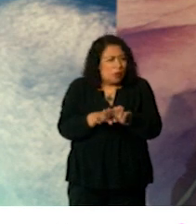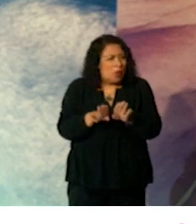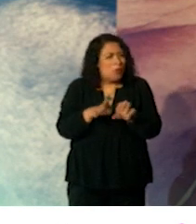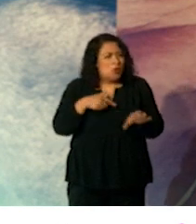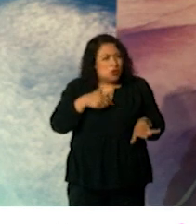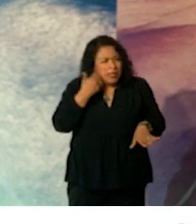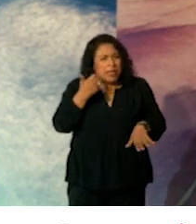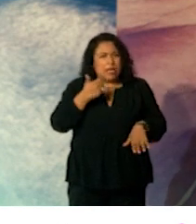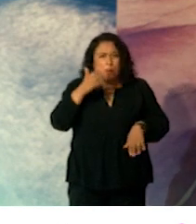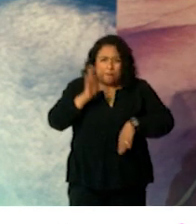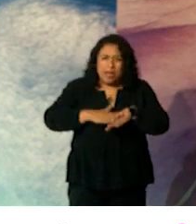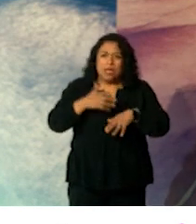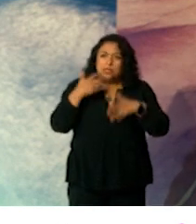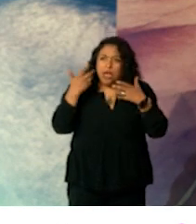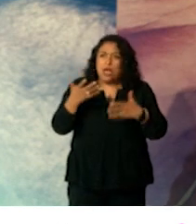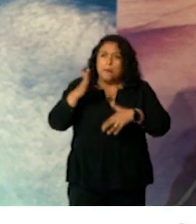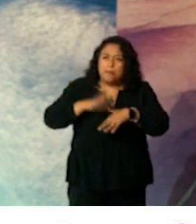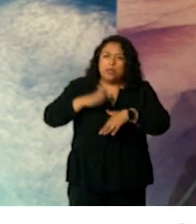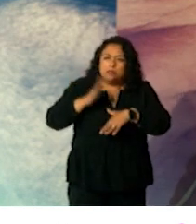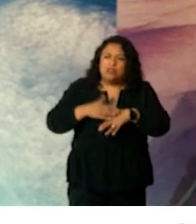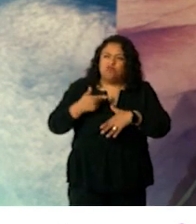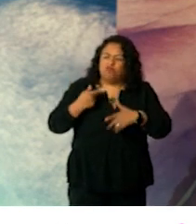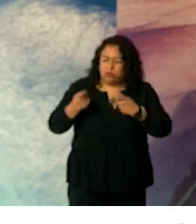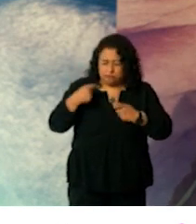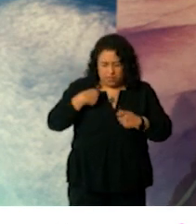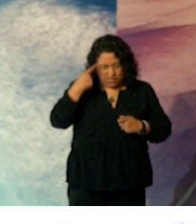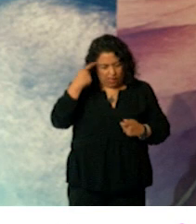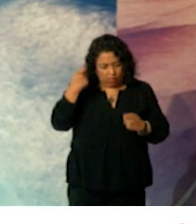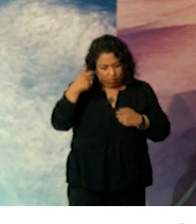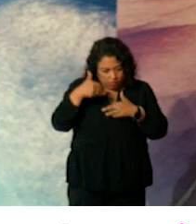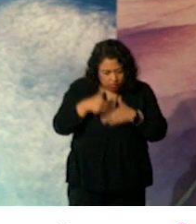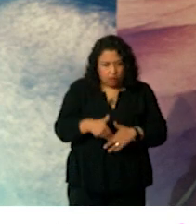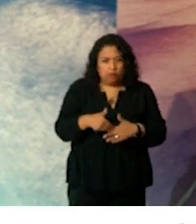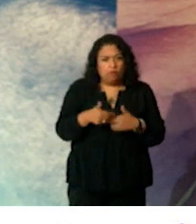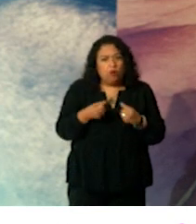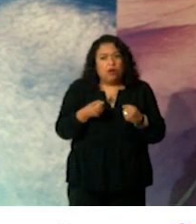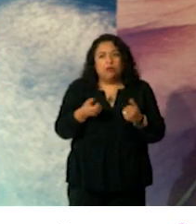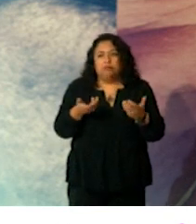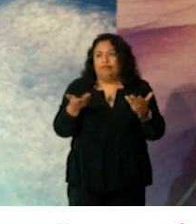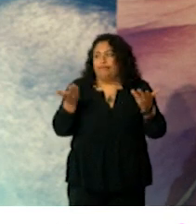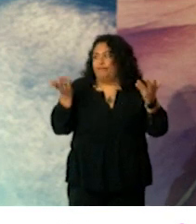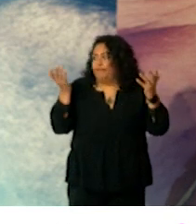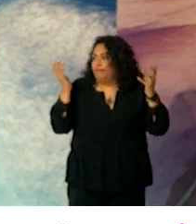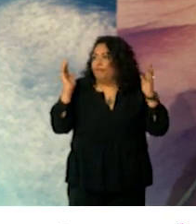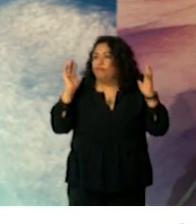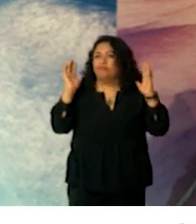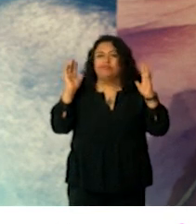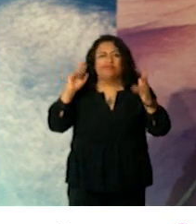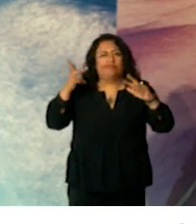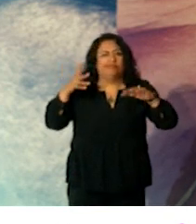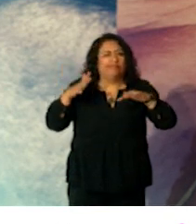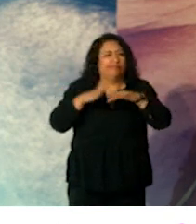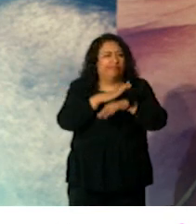del querer siempre más, el desear siempre más, está dominando nuestra inteligencia a grado de, o sea, de degenerar